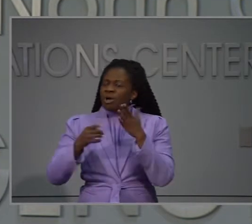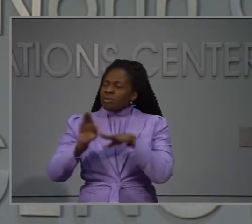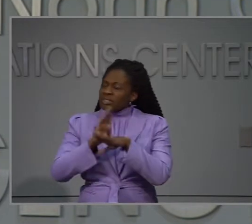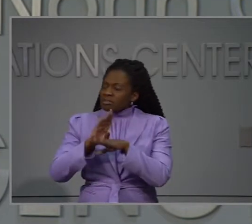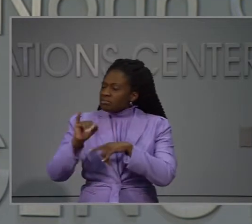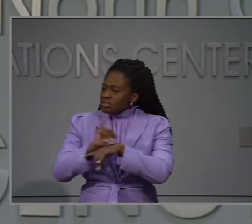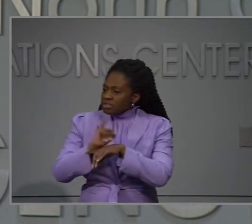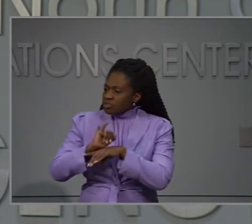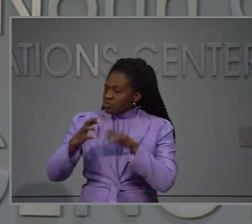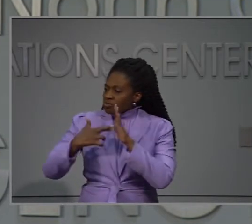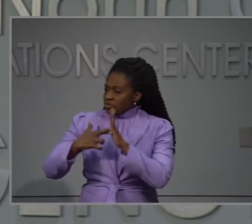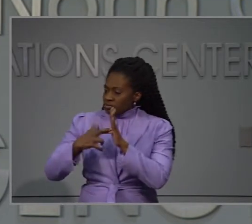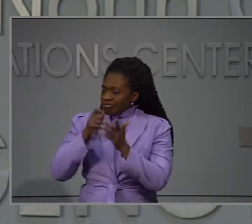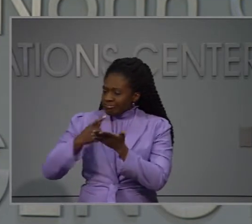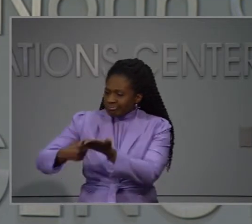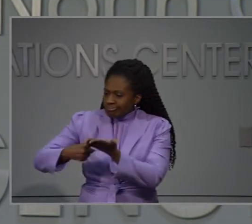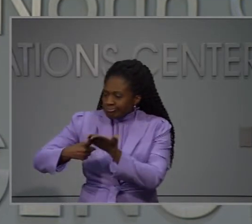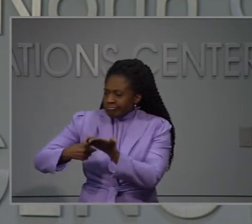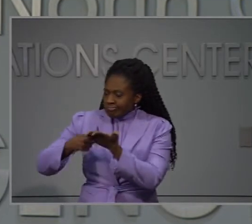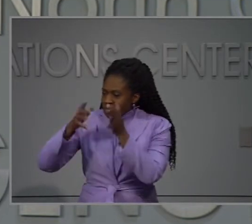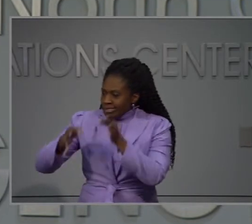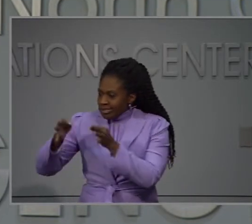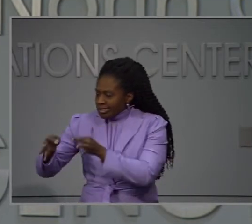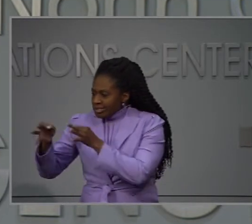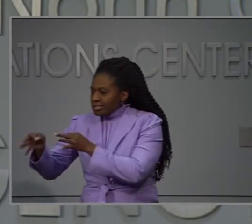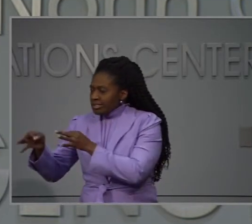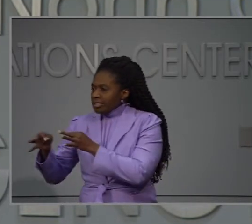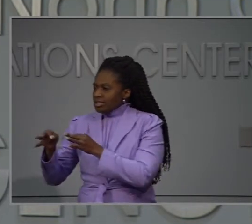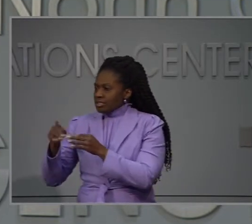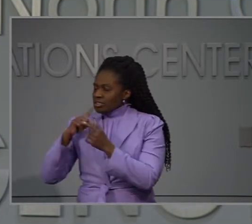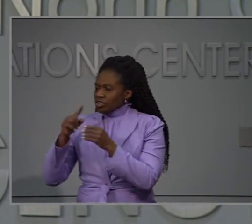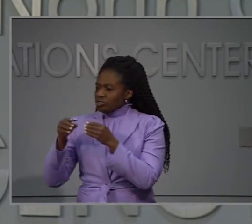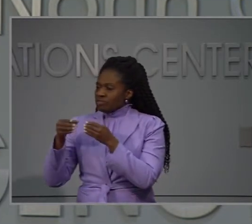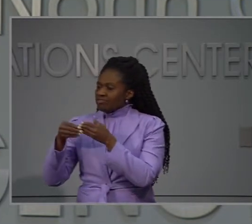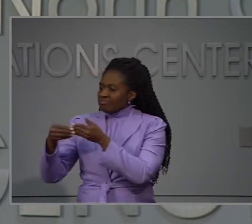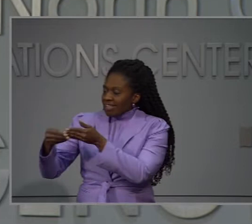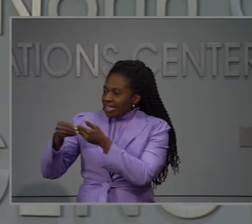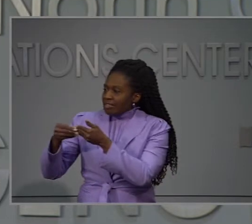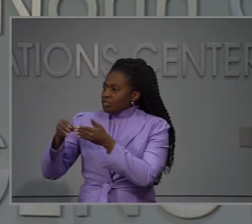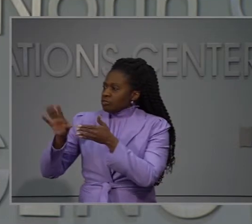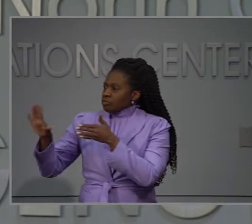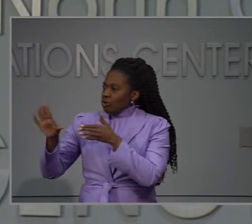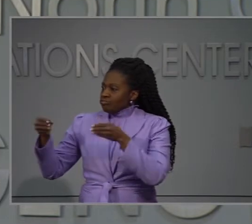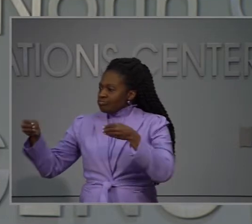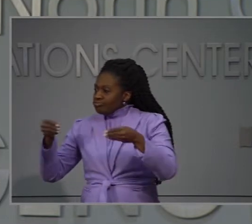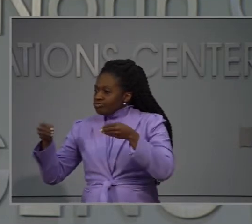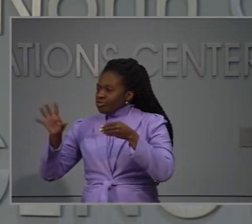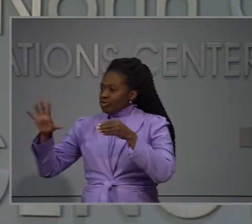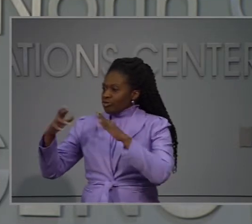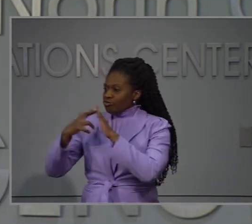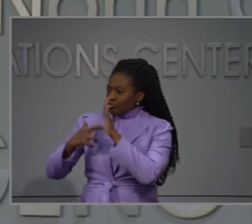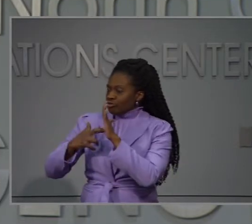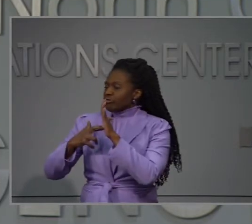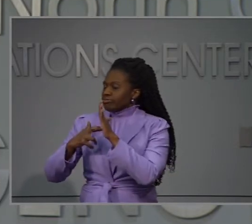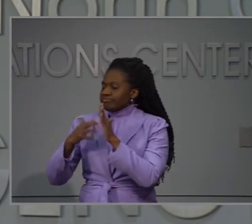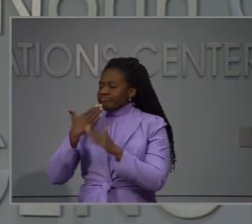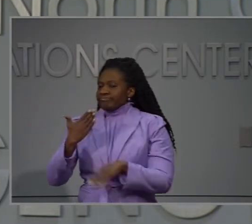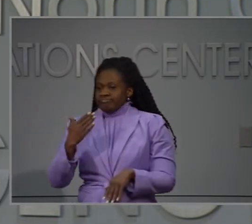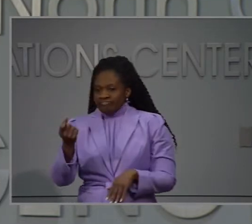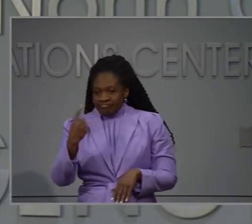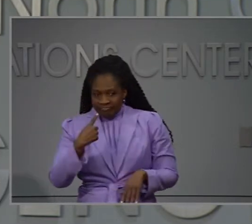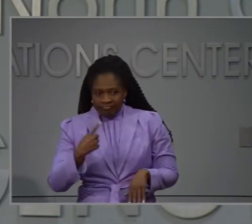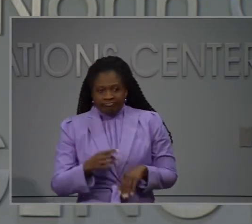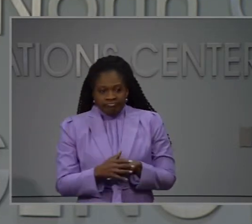que líderes comerciales y negocios están siendo consultados en la decisión para abrir nuevamente la economía